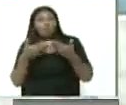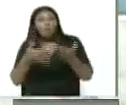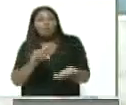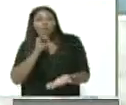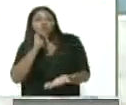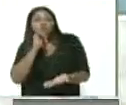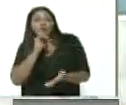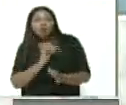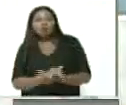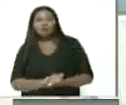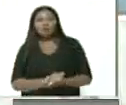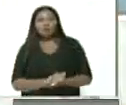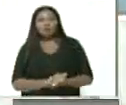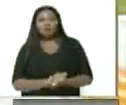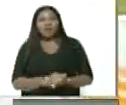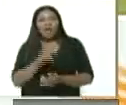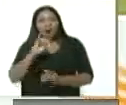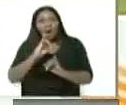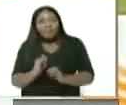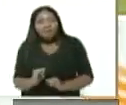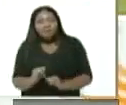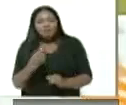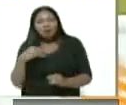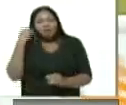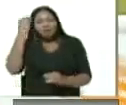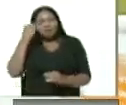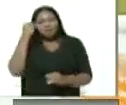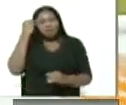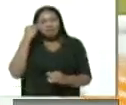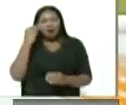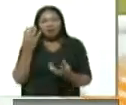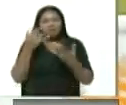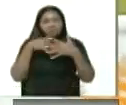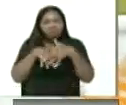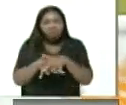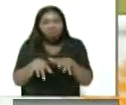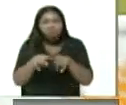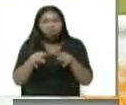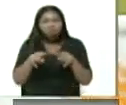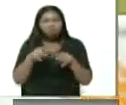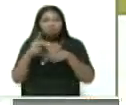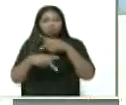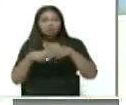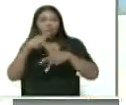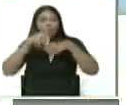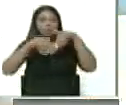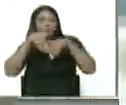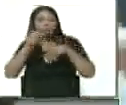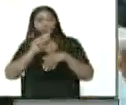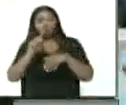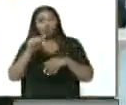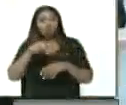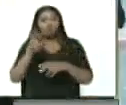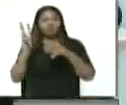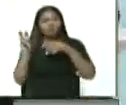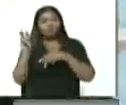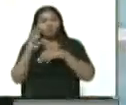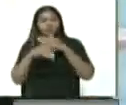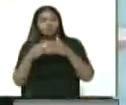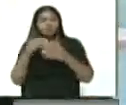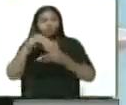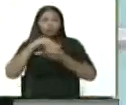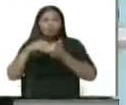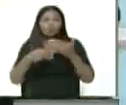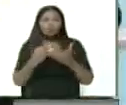para en su defecto de ellos poder opinar y no pueden inmiscuirse en el proceso electoral actual como va hoy viernes se realiza el proceso de instalación